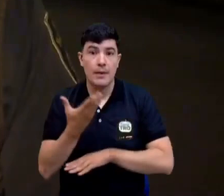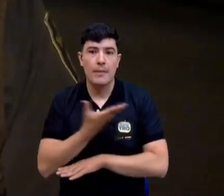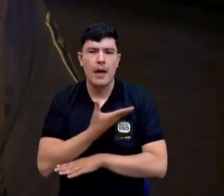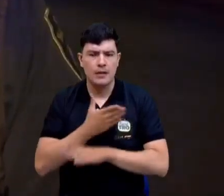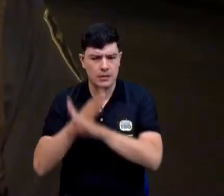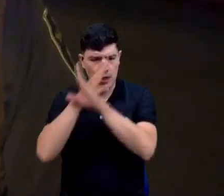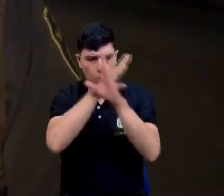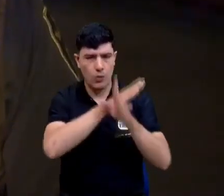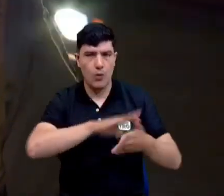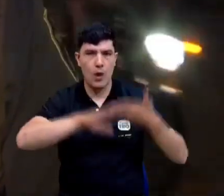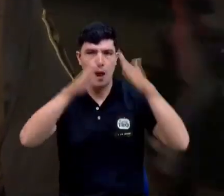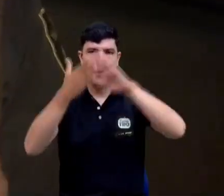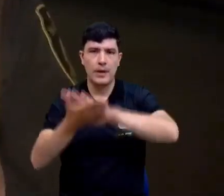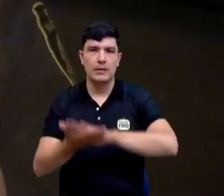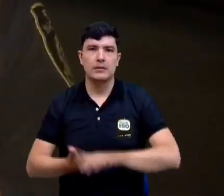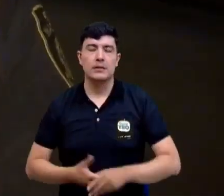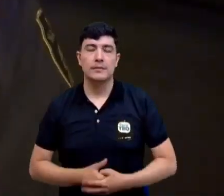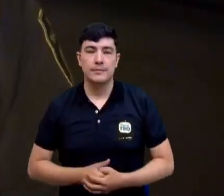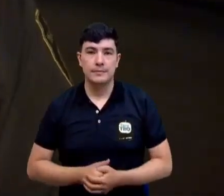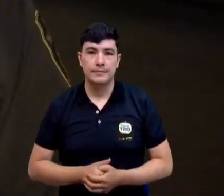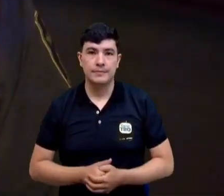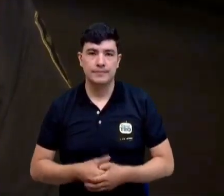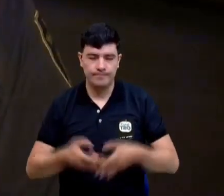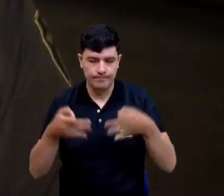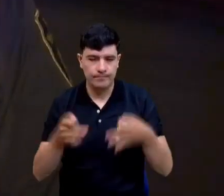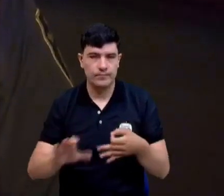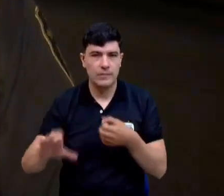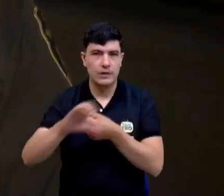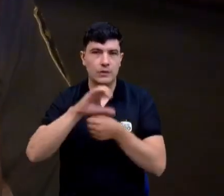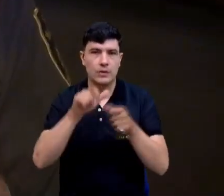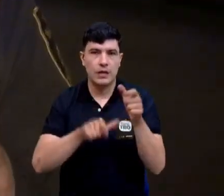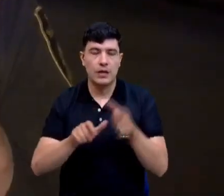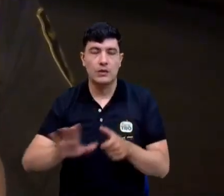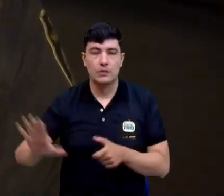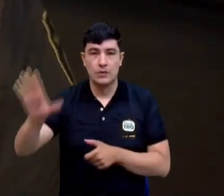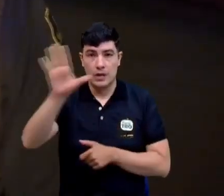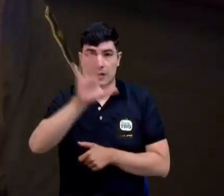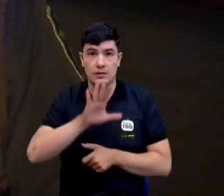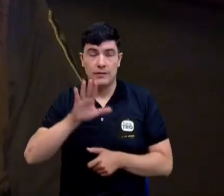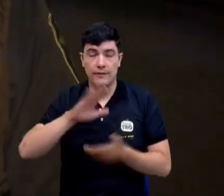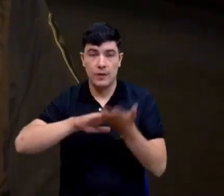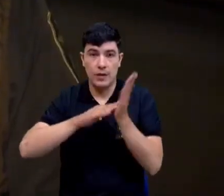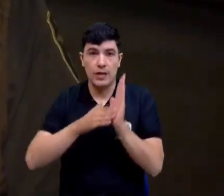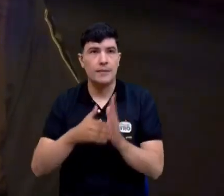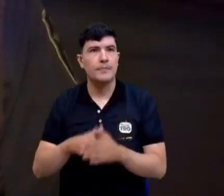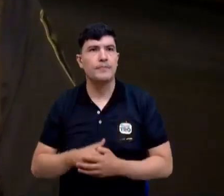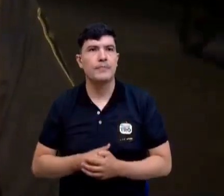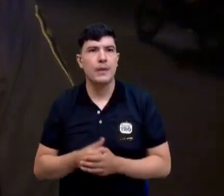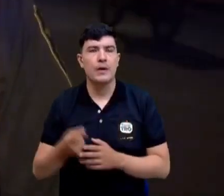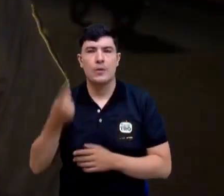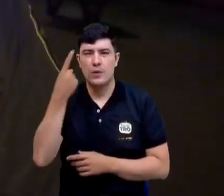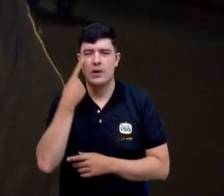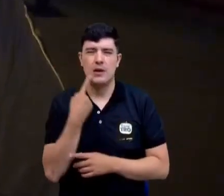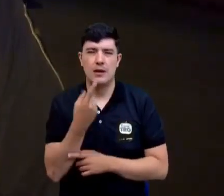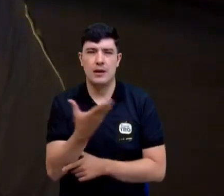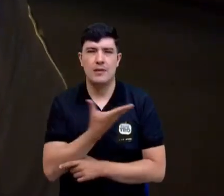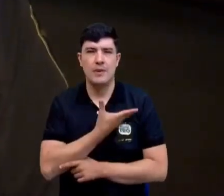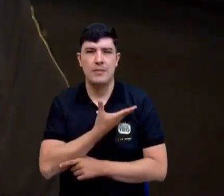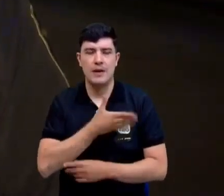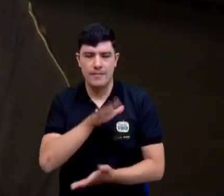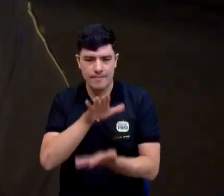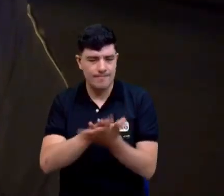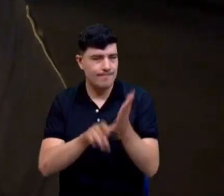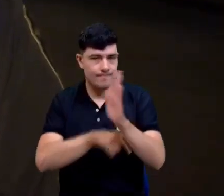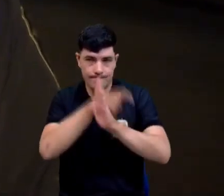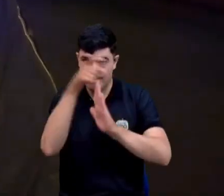Desde ya nos preparamos para que ustedes, los habitantes de Florida Blanca, tengan un fin de semana, un Día de las Madres completamente